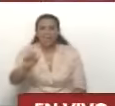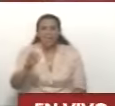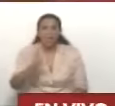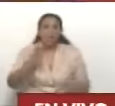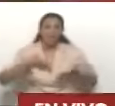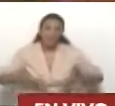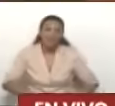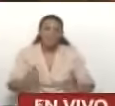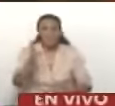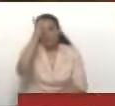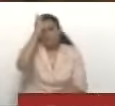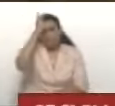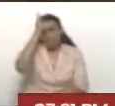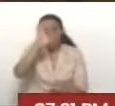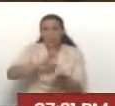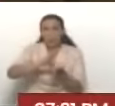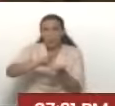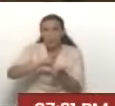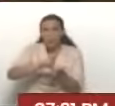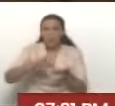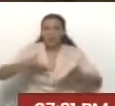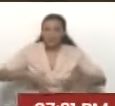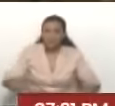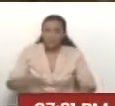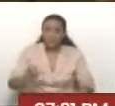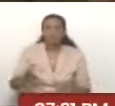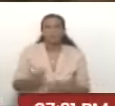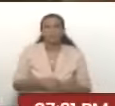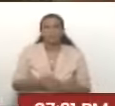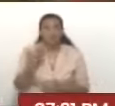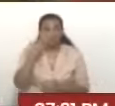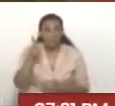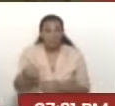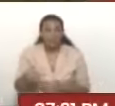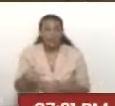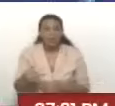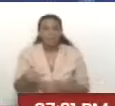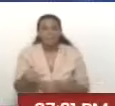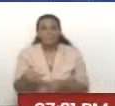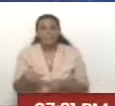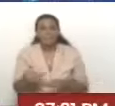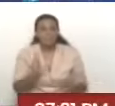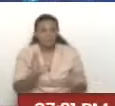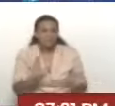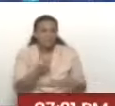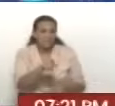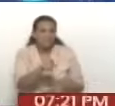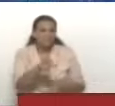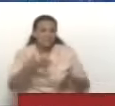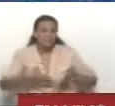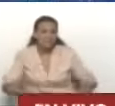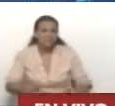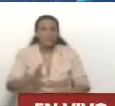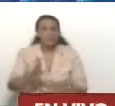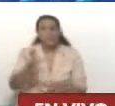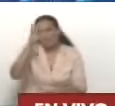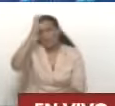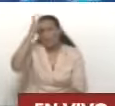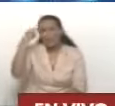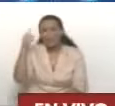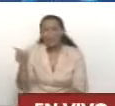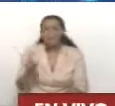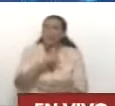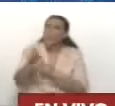falconiana, de coro, nacida en coro, criada en el Pedregal, a Génesis. Y